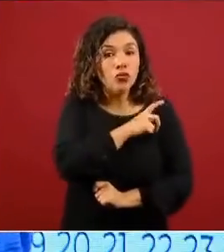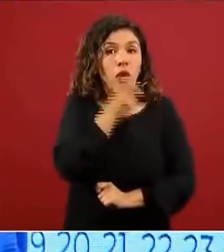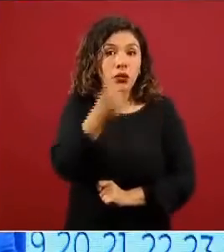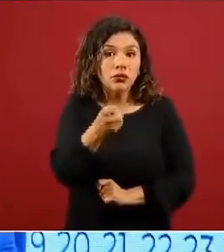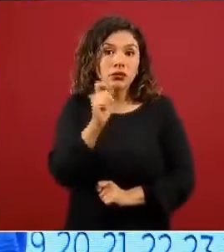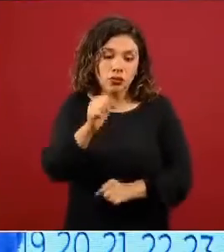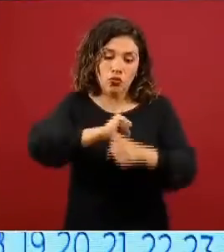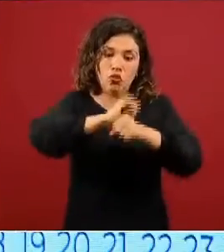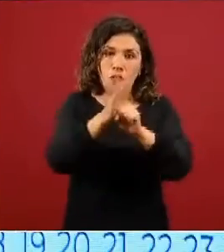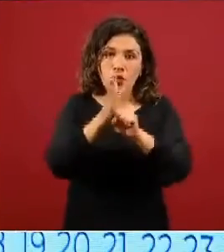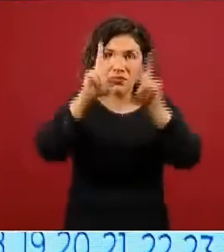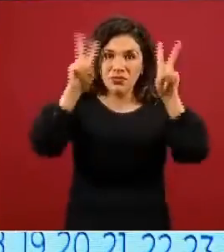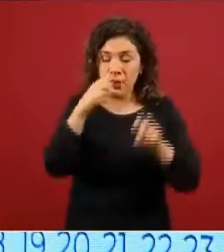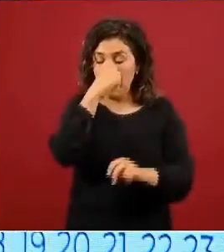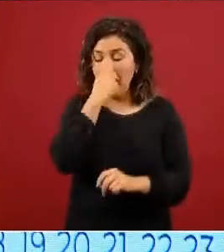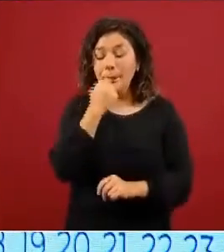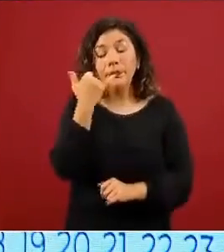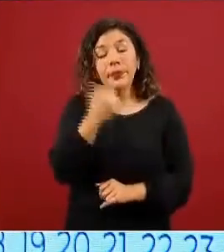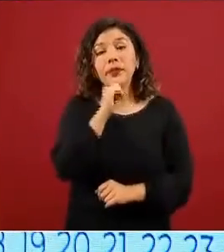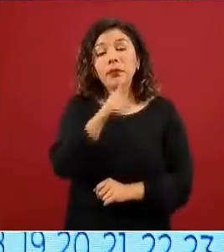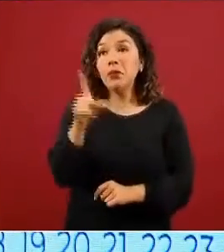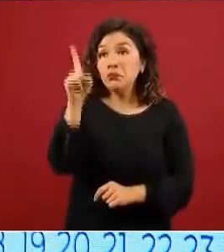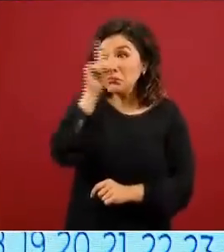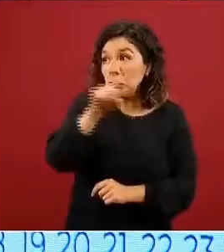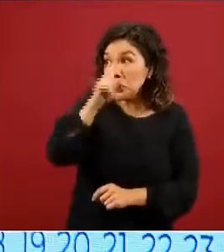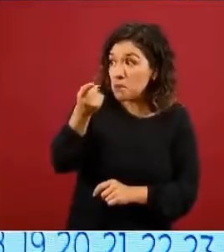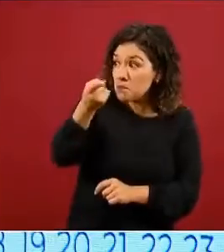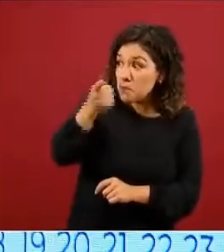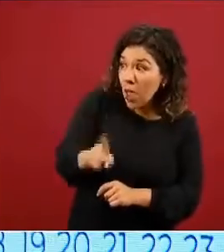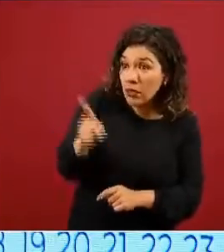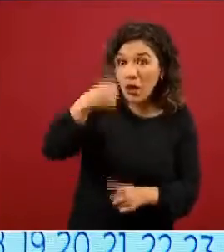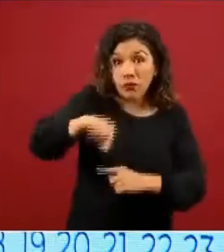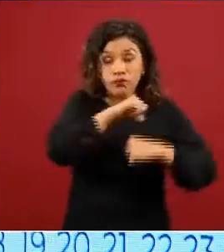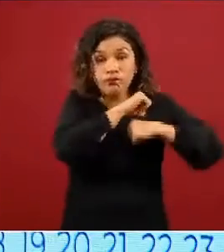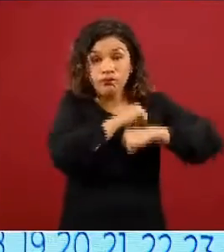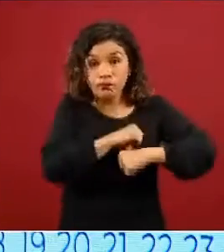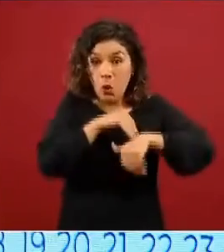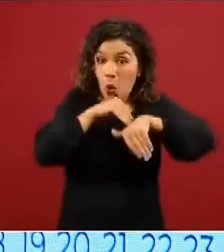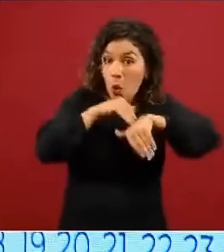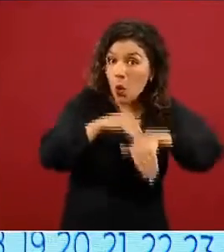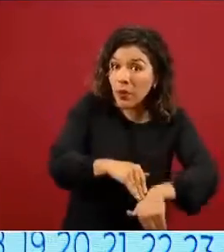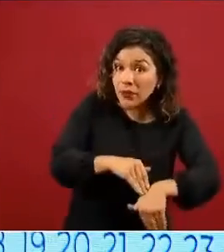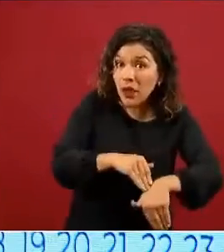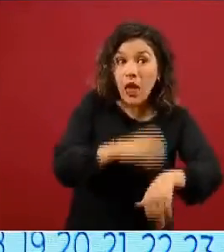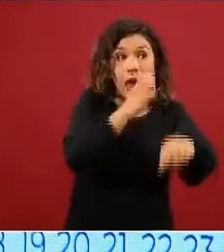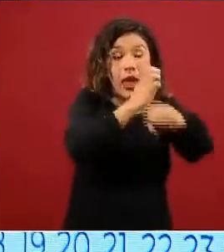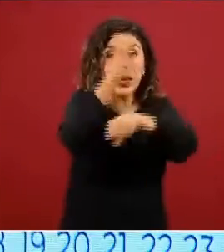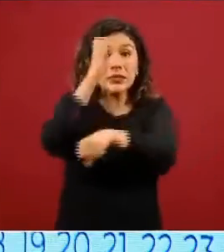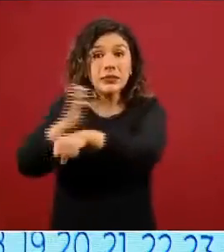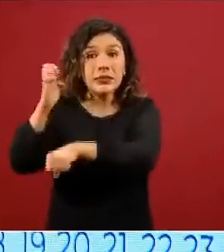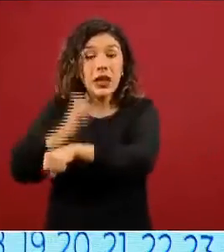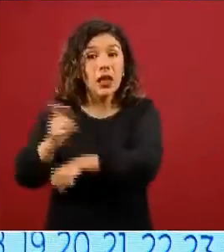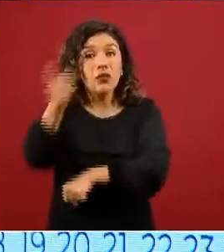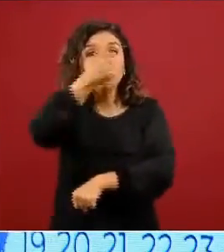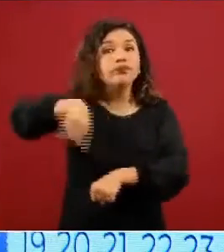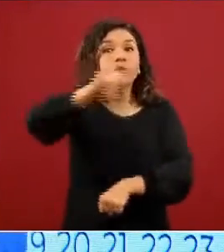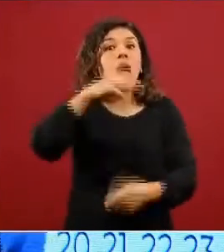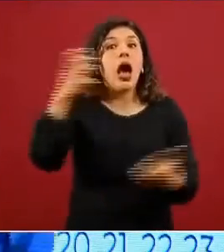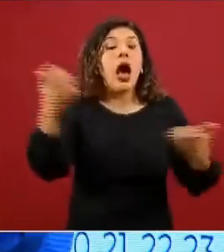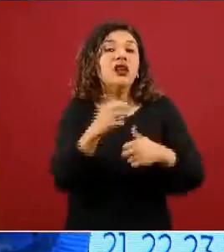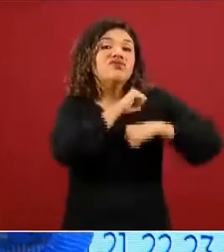tienen que ver con COVID y atendiendo a las indicaciones que den las autoridades sanitarias estatales, que son las